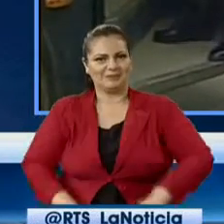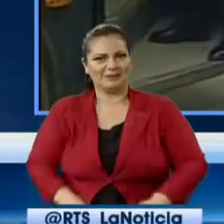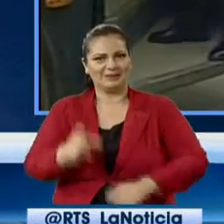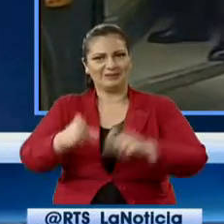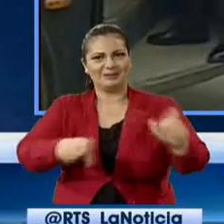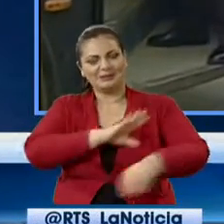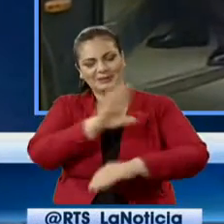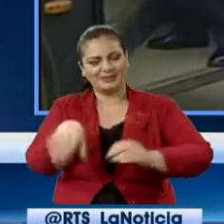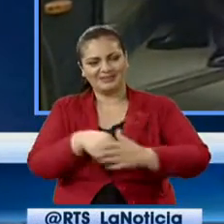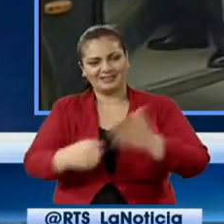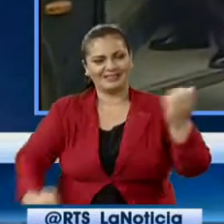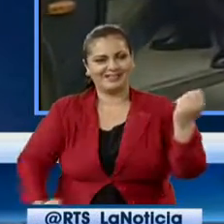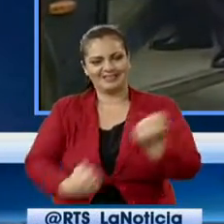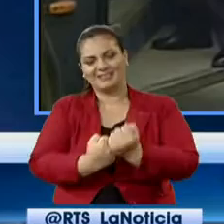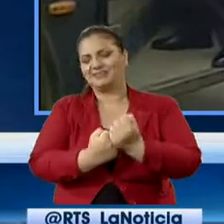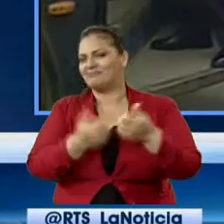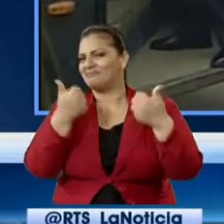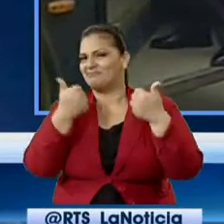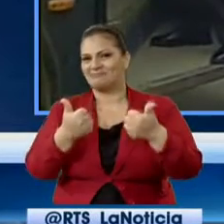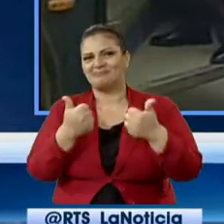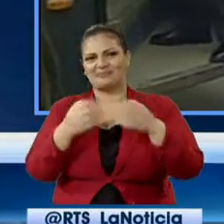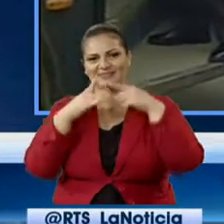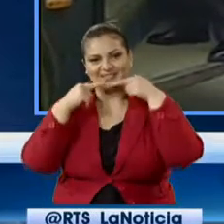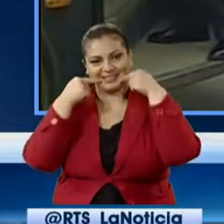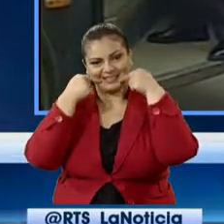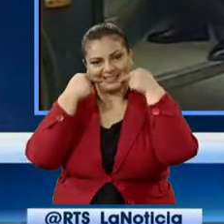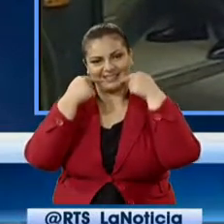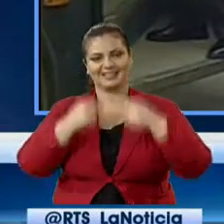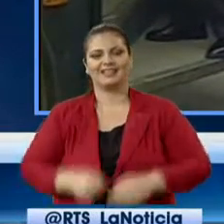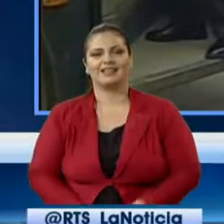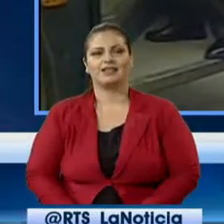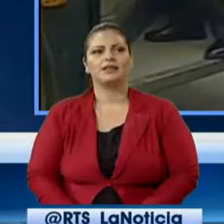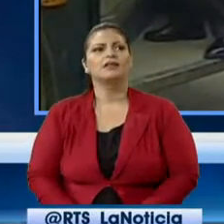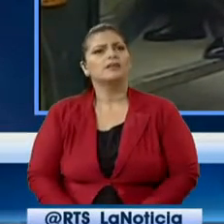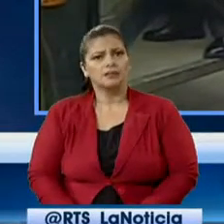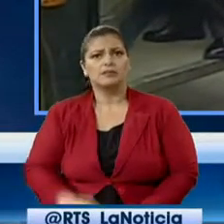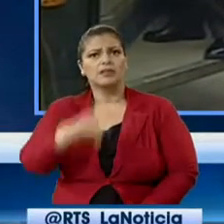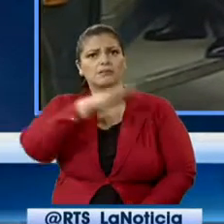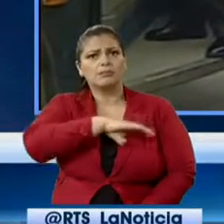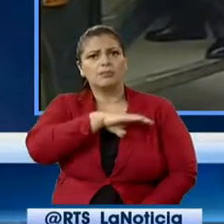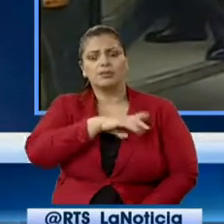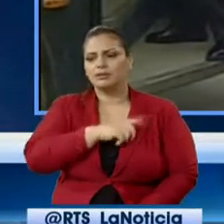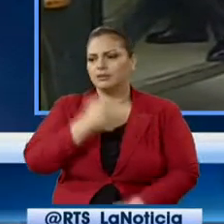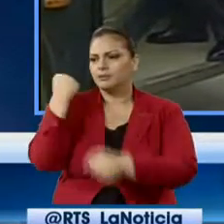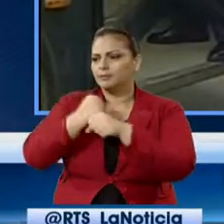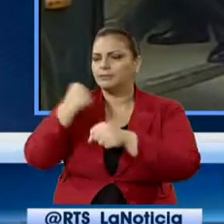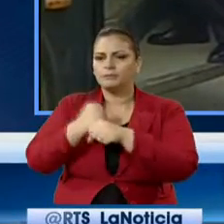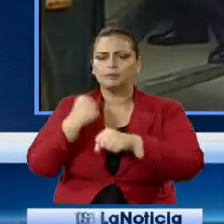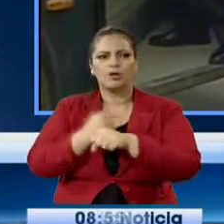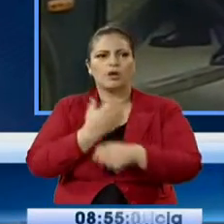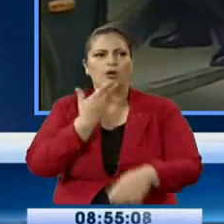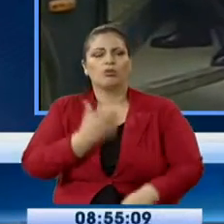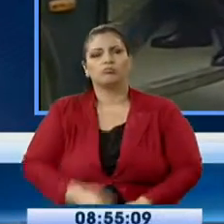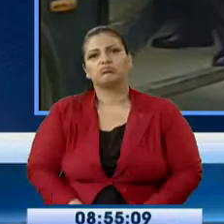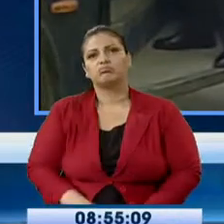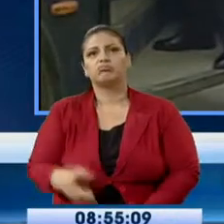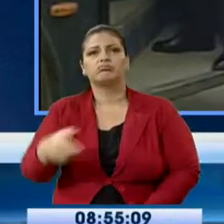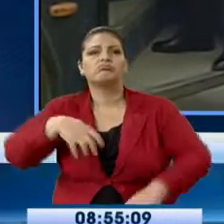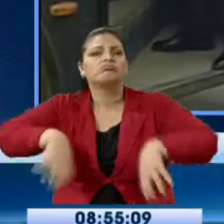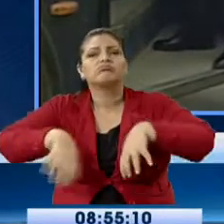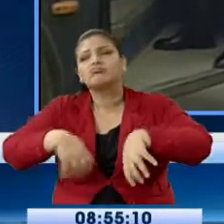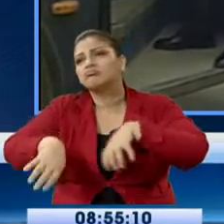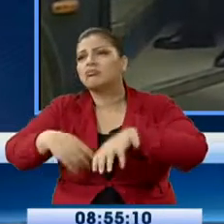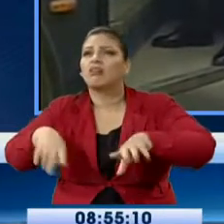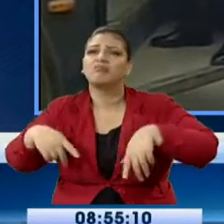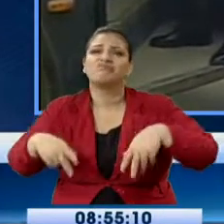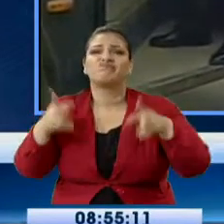y con buen ánimo, por favor. Por supuesto, claro que sí. Eso es lo más importante. Y lo que hace la policía también es constantemente cambiar las estrategias. En algunas partes hasta se lo hace